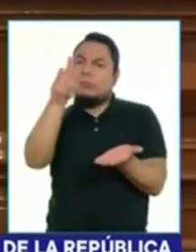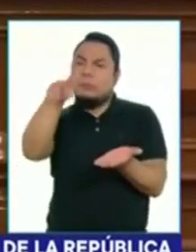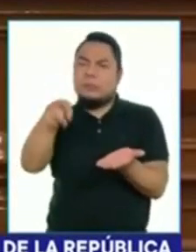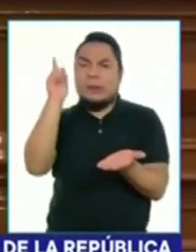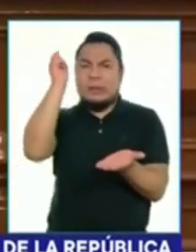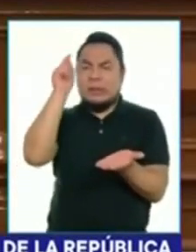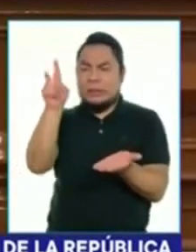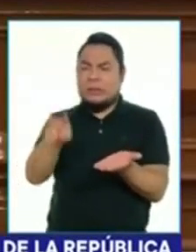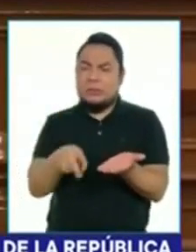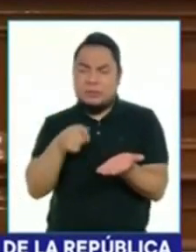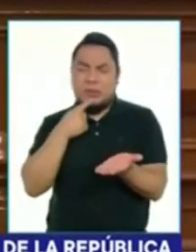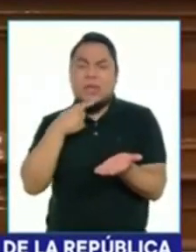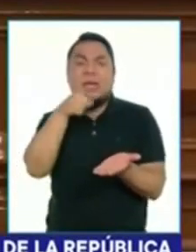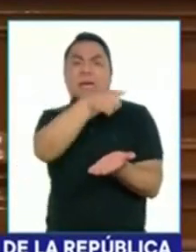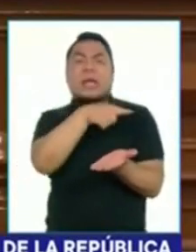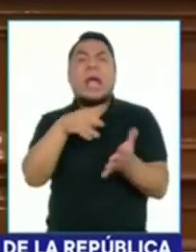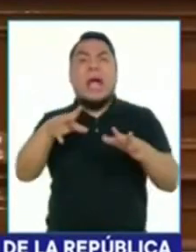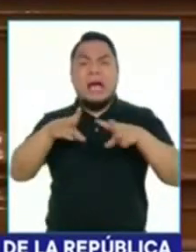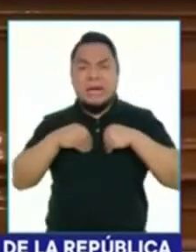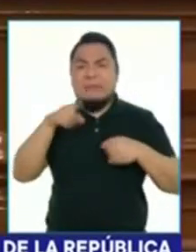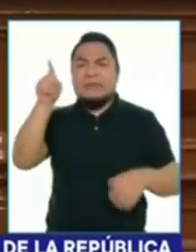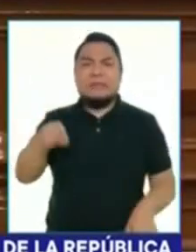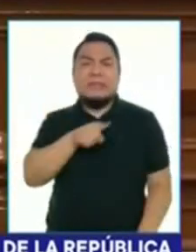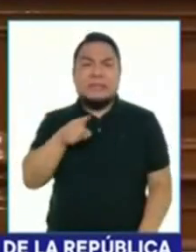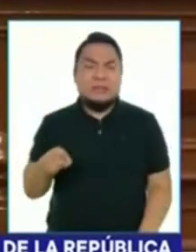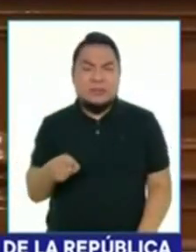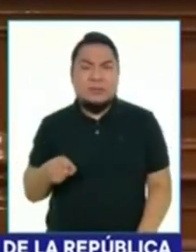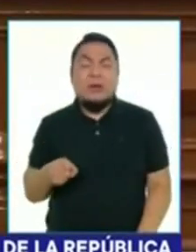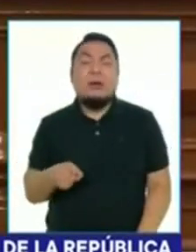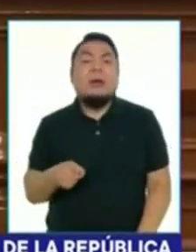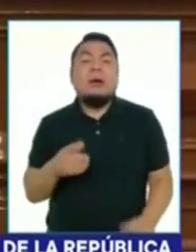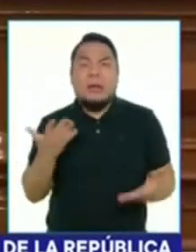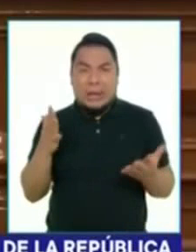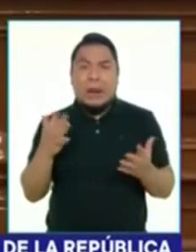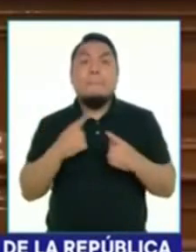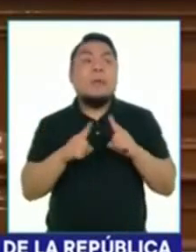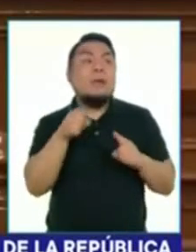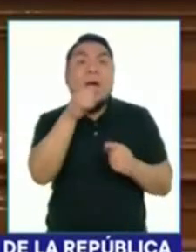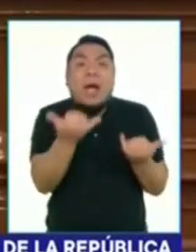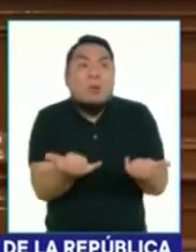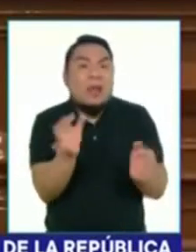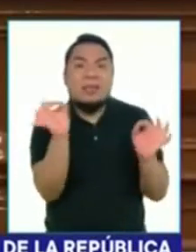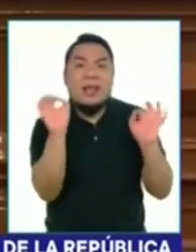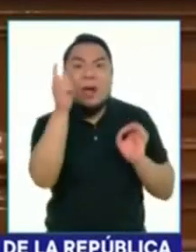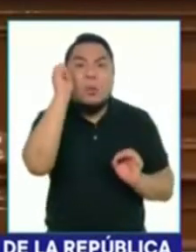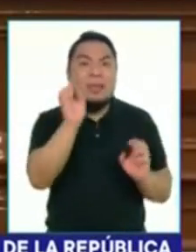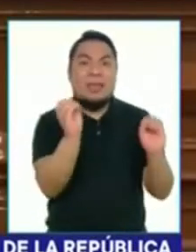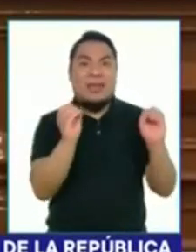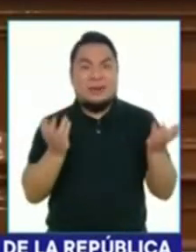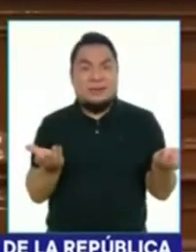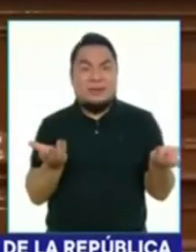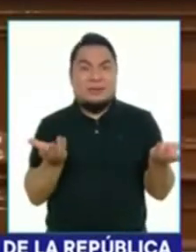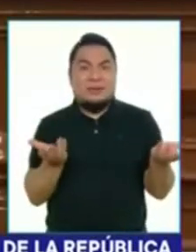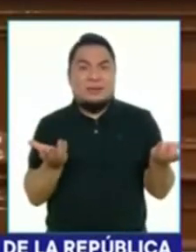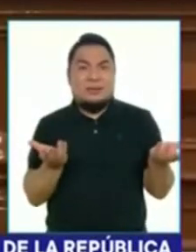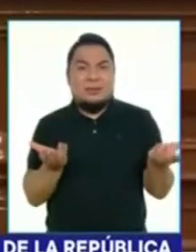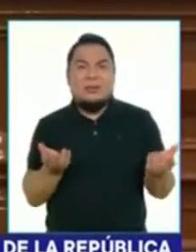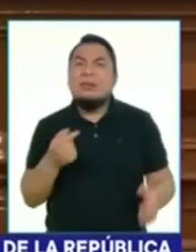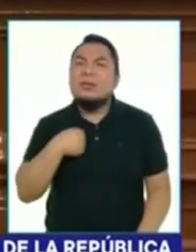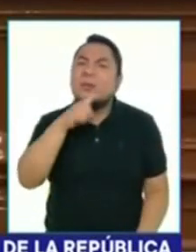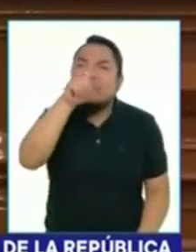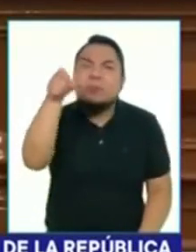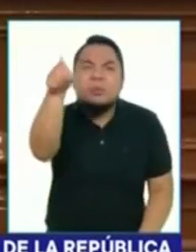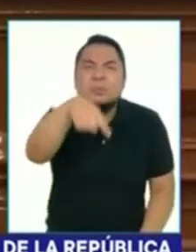justifica la suscripción de este acuerdo, lo que no ha ocurrido en este caso. Entonces me pregunto, ¿frente a qué